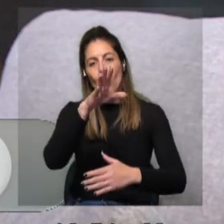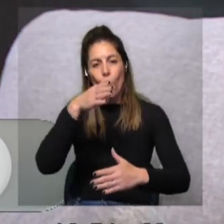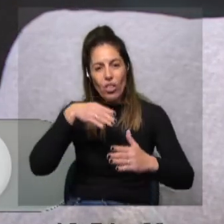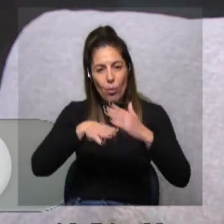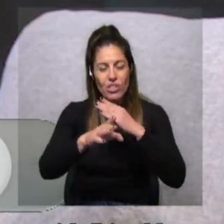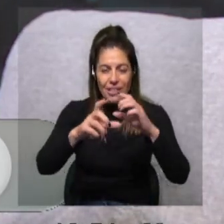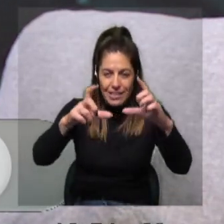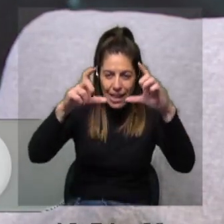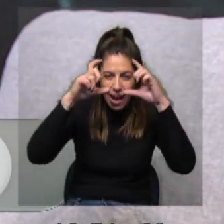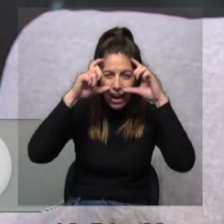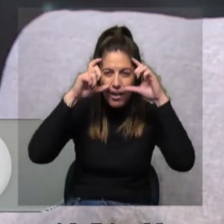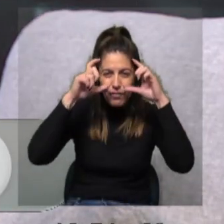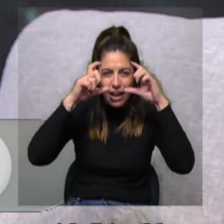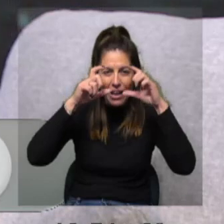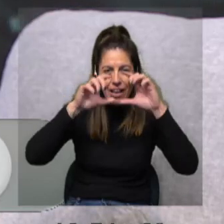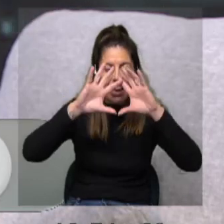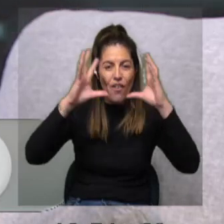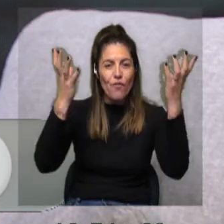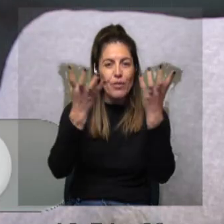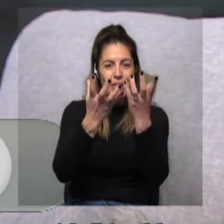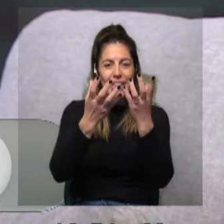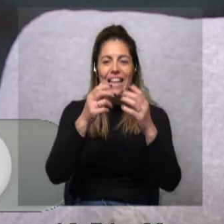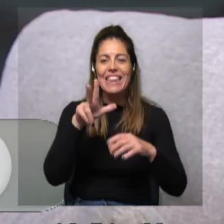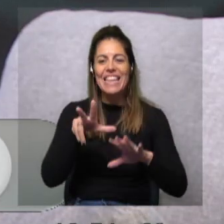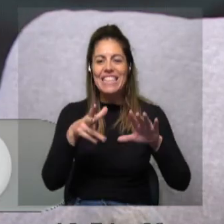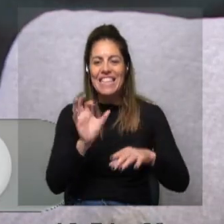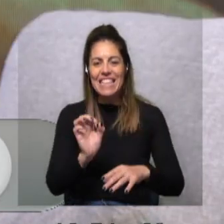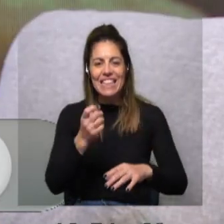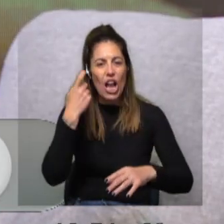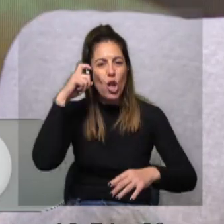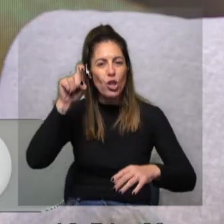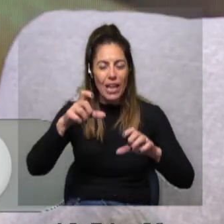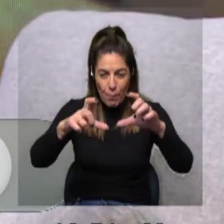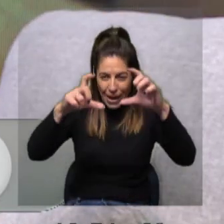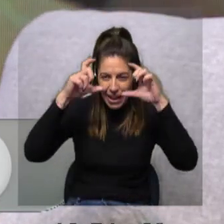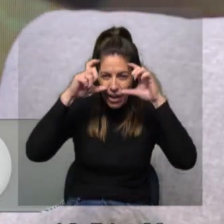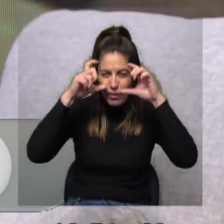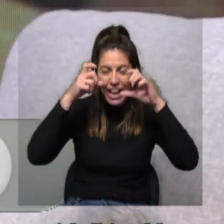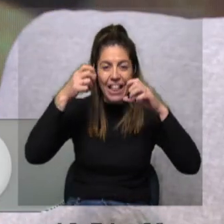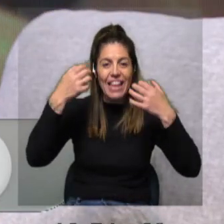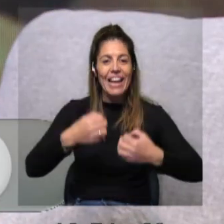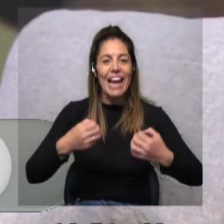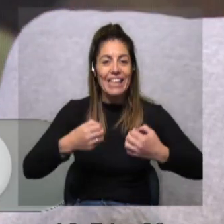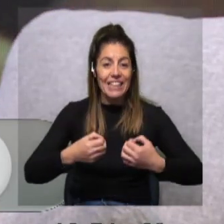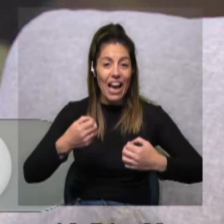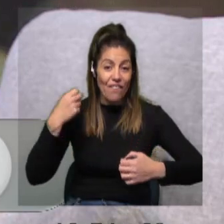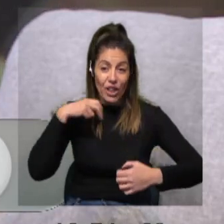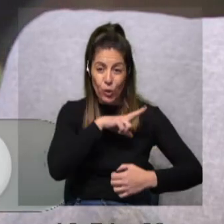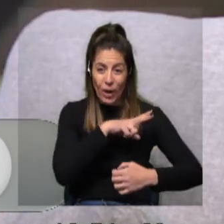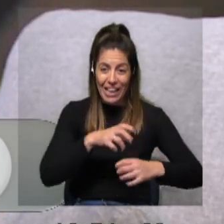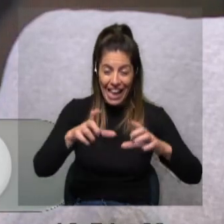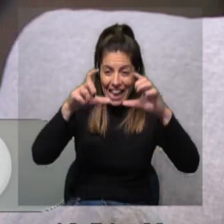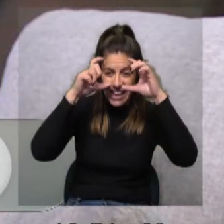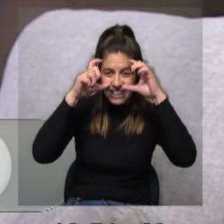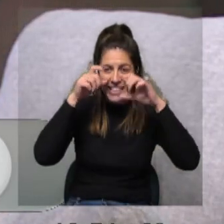las gafas, la esfera entera, la filmación 360, lo ideal es para tenerlo en gafas de realidad virtual, en lentes. Ahí sí